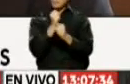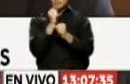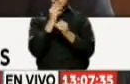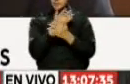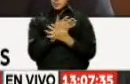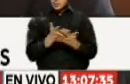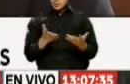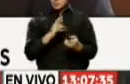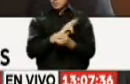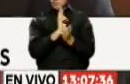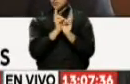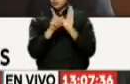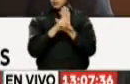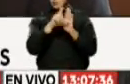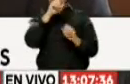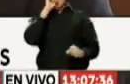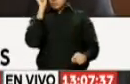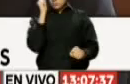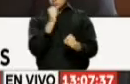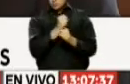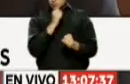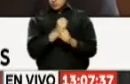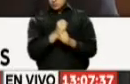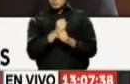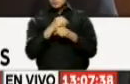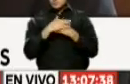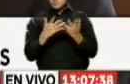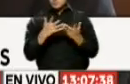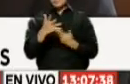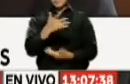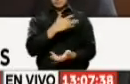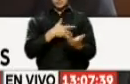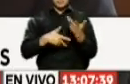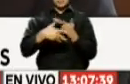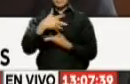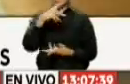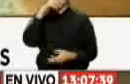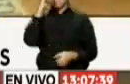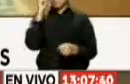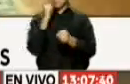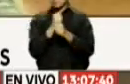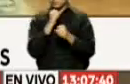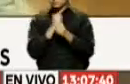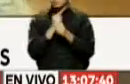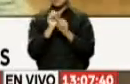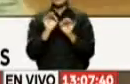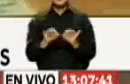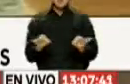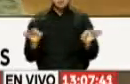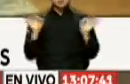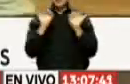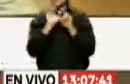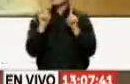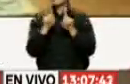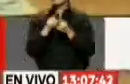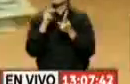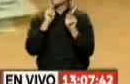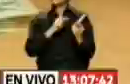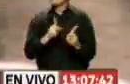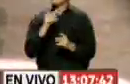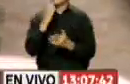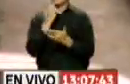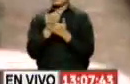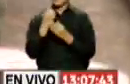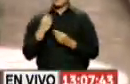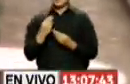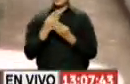permitan estas reformas laborales ir hacia una dinamización del mercado laboral. E igual de importante resulta la presentación de un plan económico